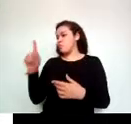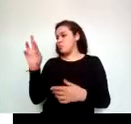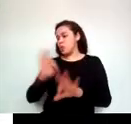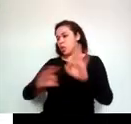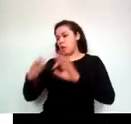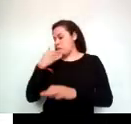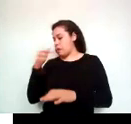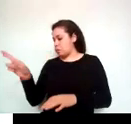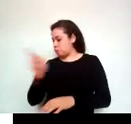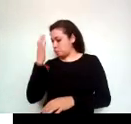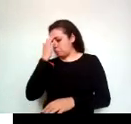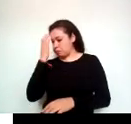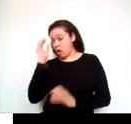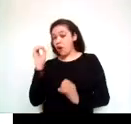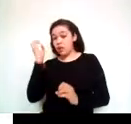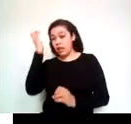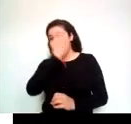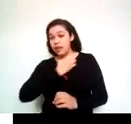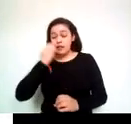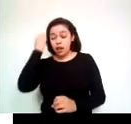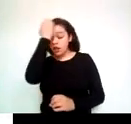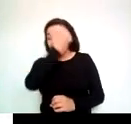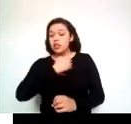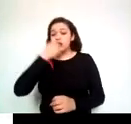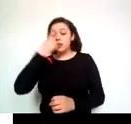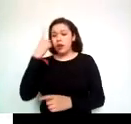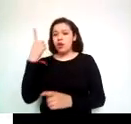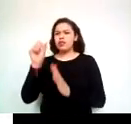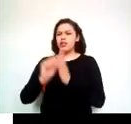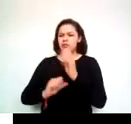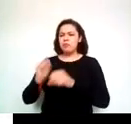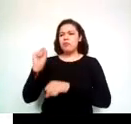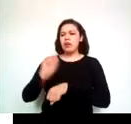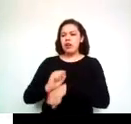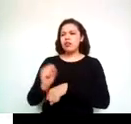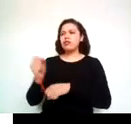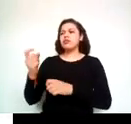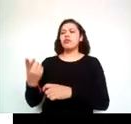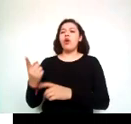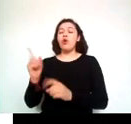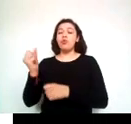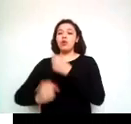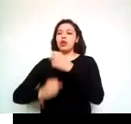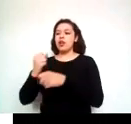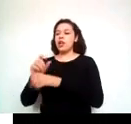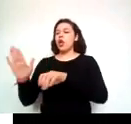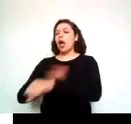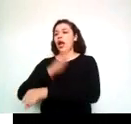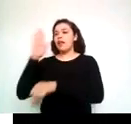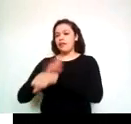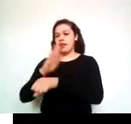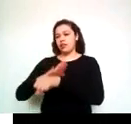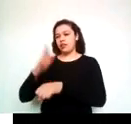sé si anualmente o semestralmente, si les vamos diciendo cómo van y vamos calificando este desempeño,